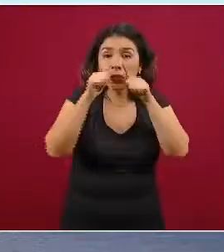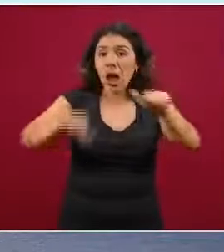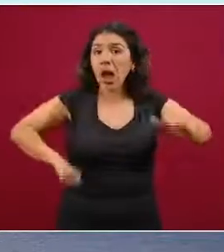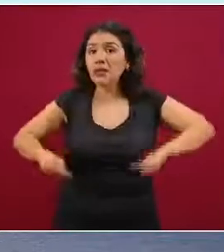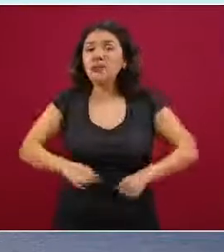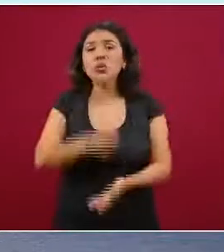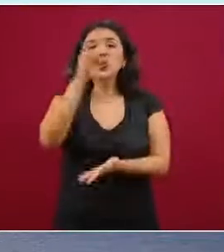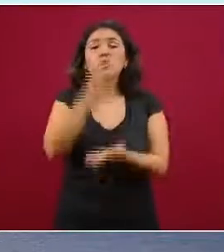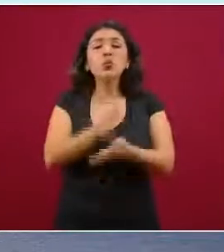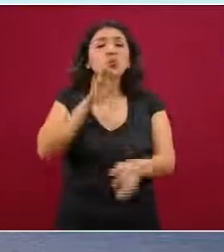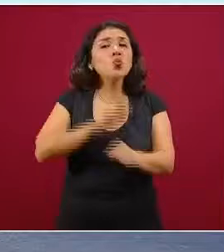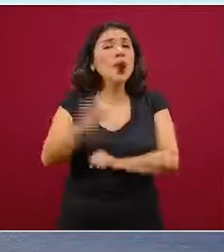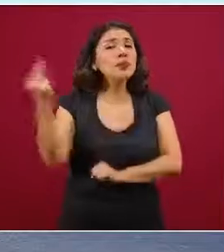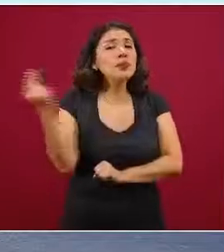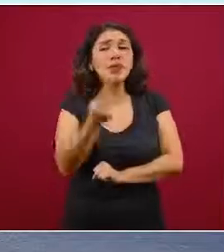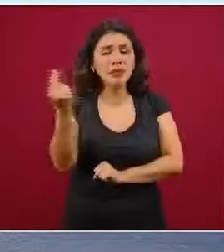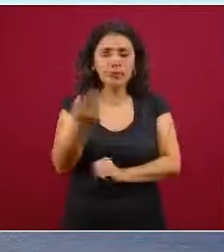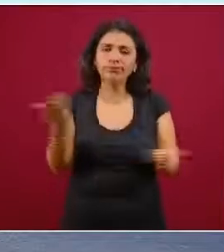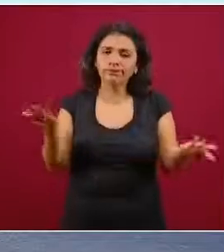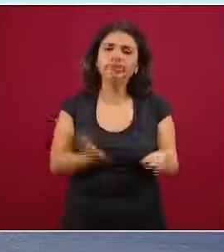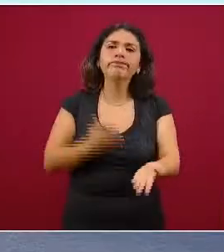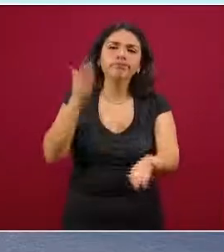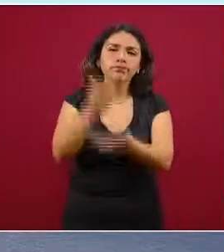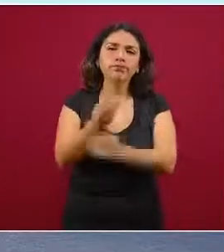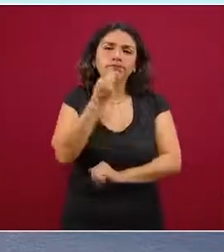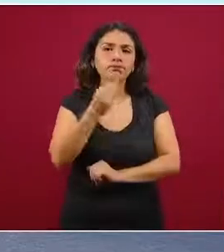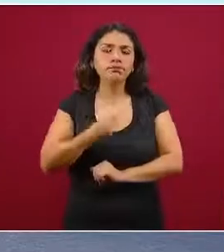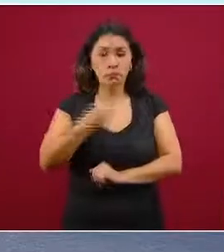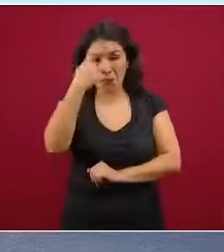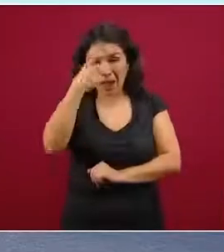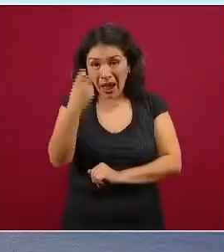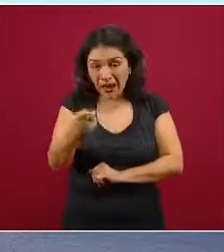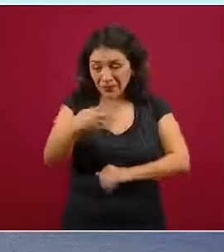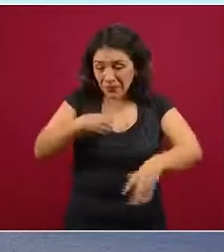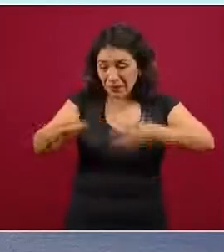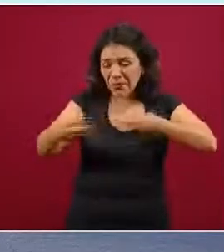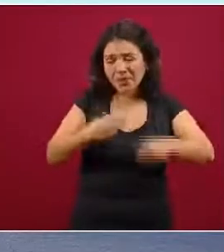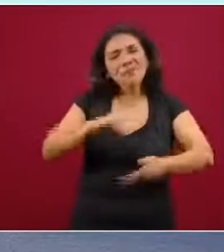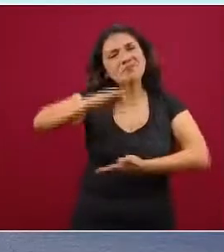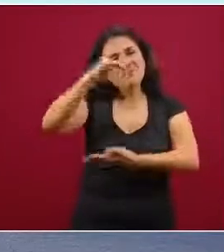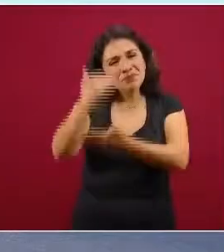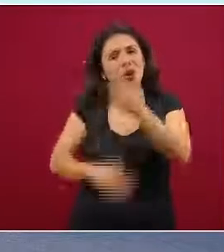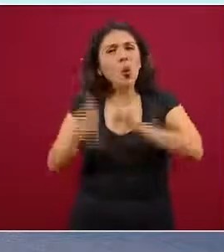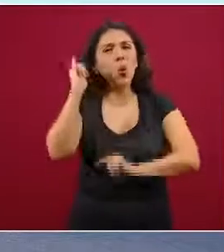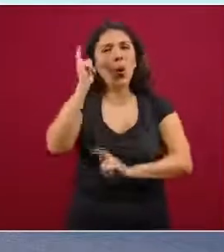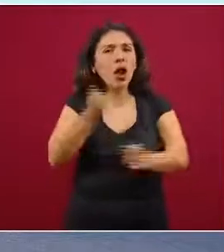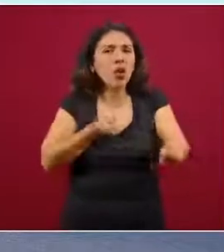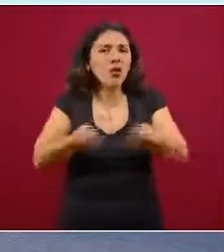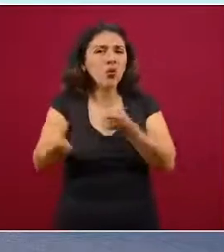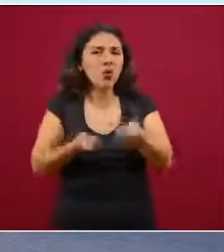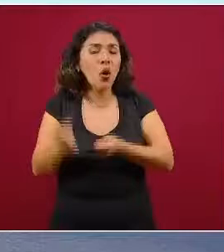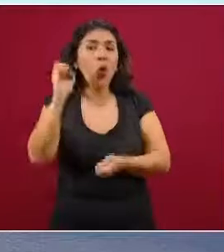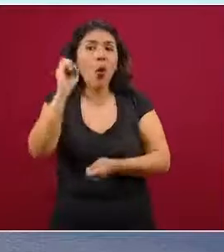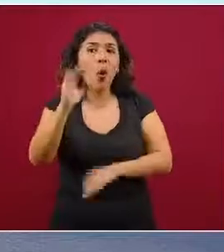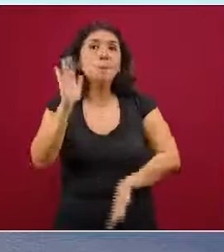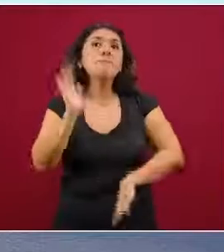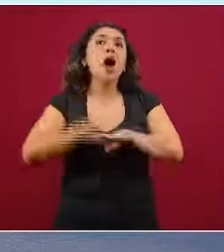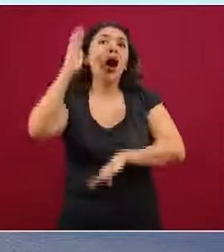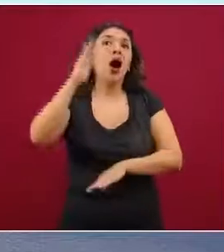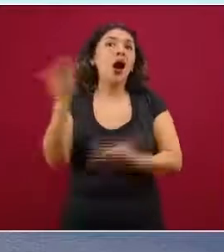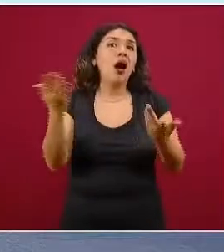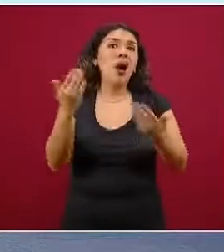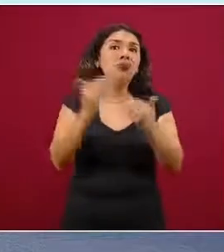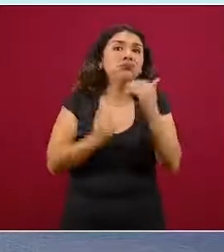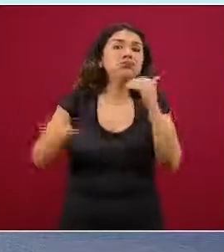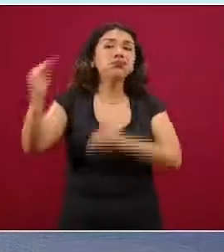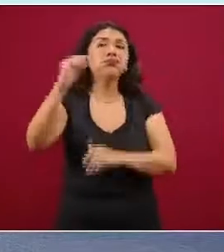actividades esenciales para que estas tendencias ascendentes puedan ser controladas, si no vamos a tener un incremento o este incremento